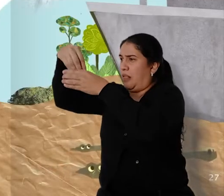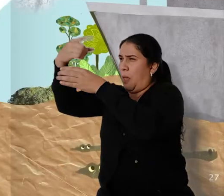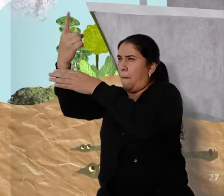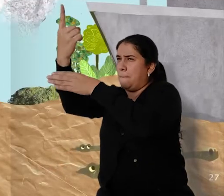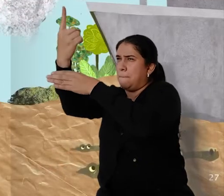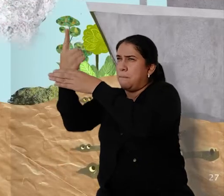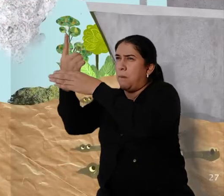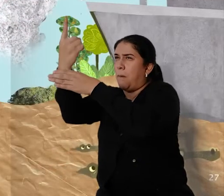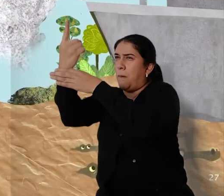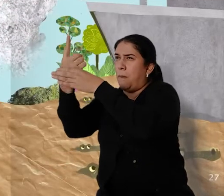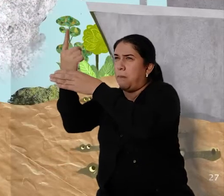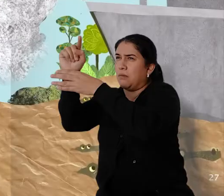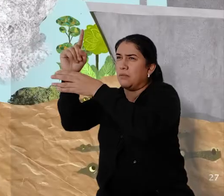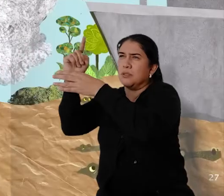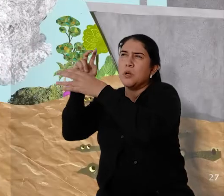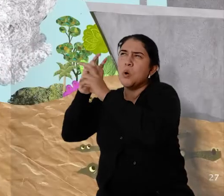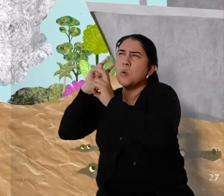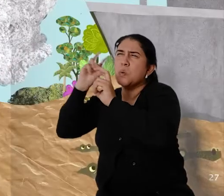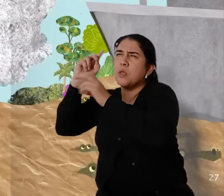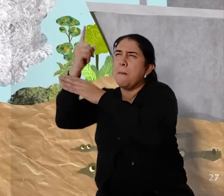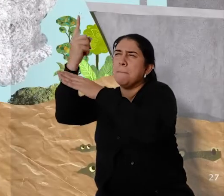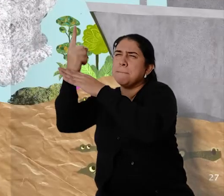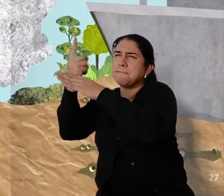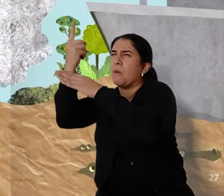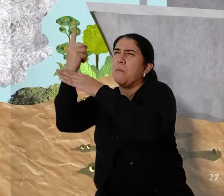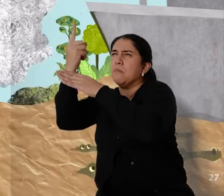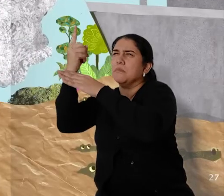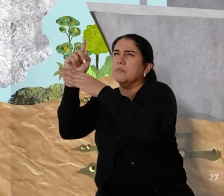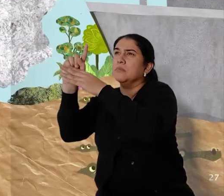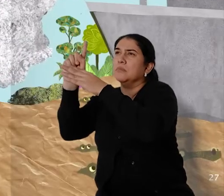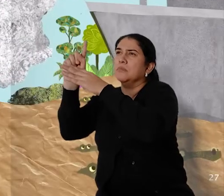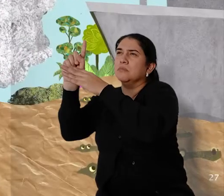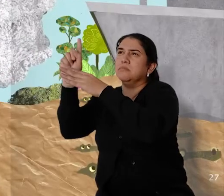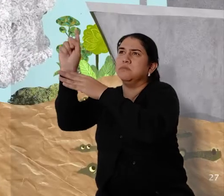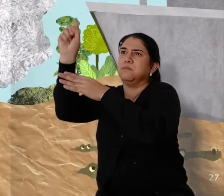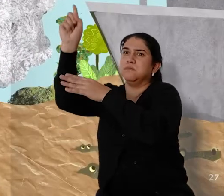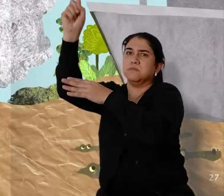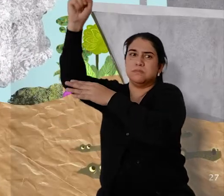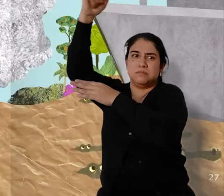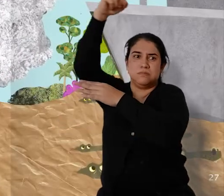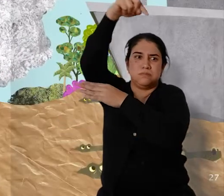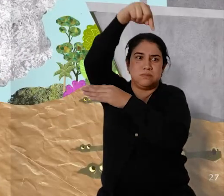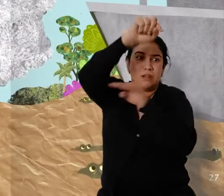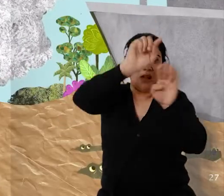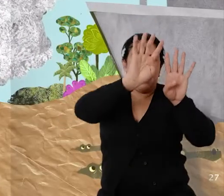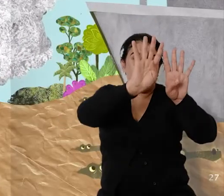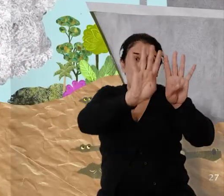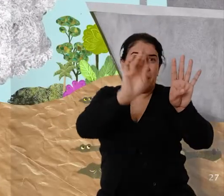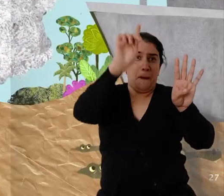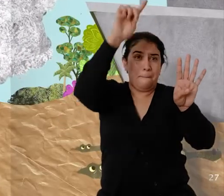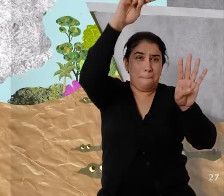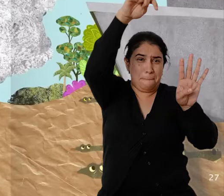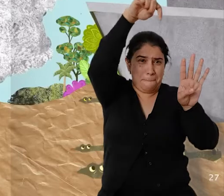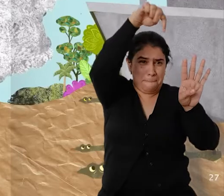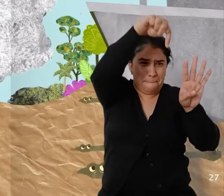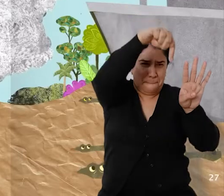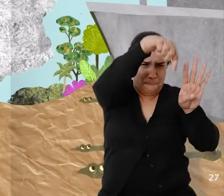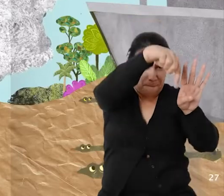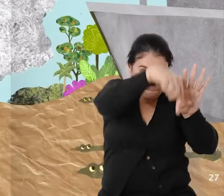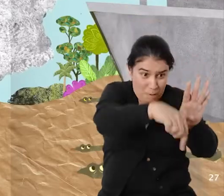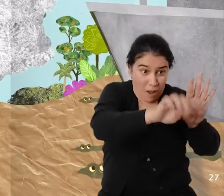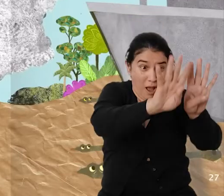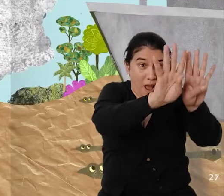blanca de humo. Sonó un terrible estampido y una enorme bala de cañón cayó en pleno dique, justo en el